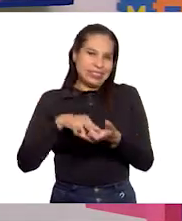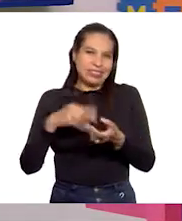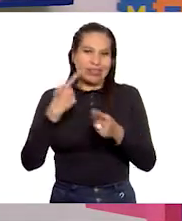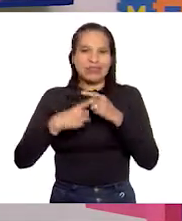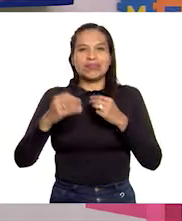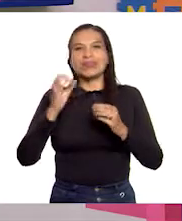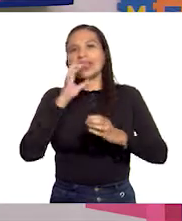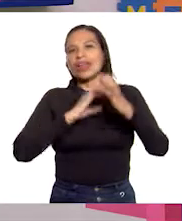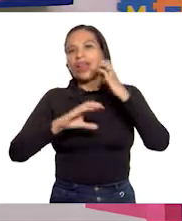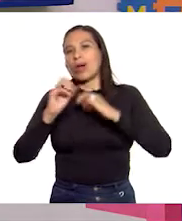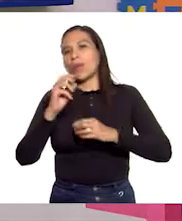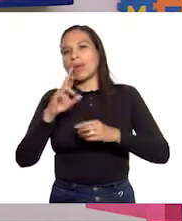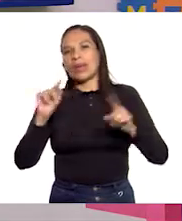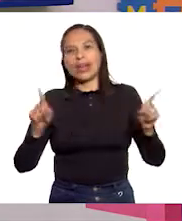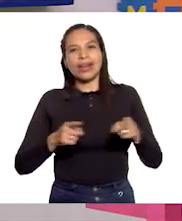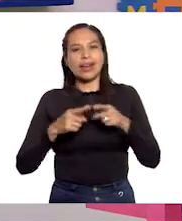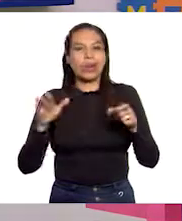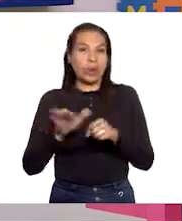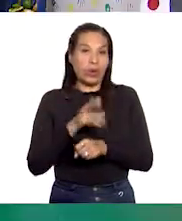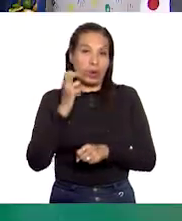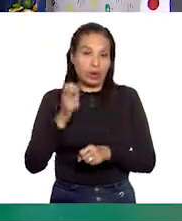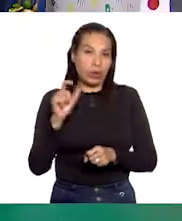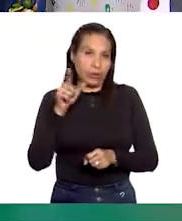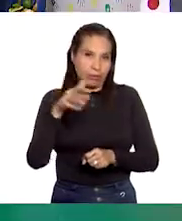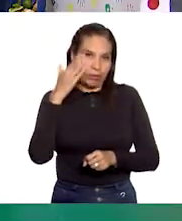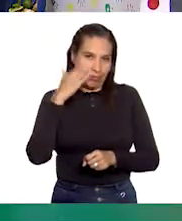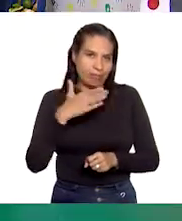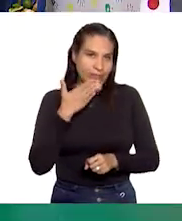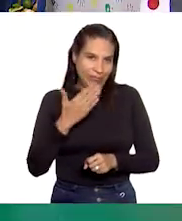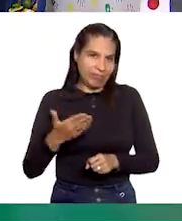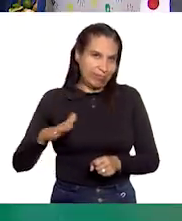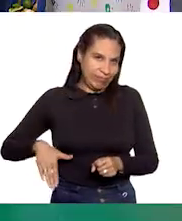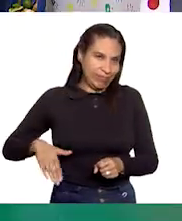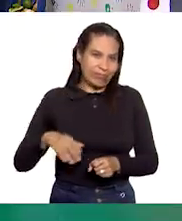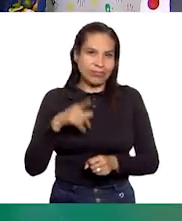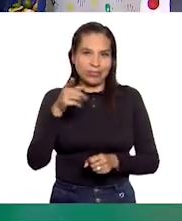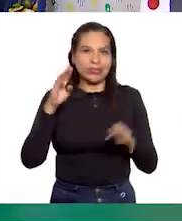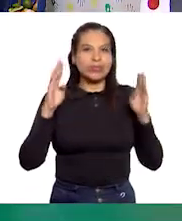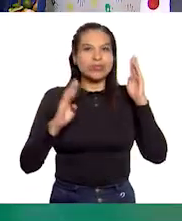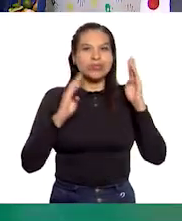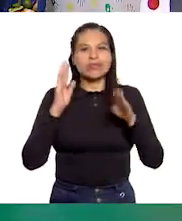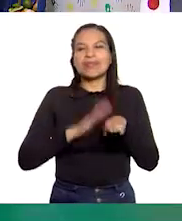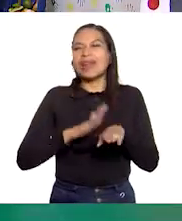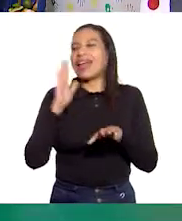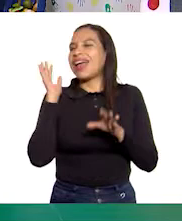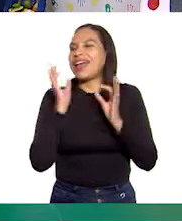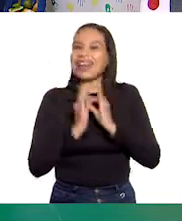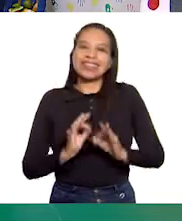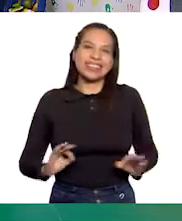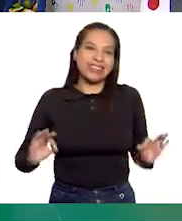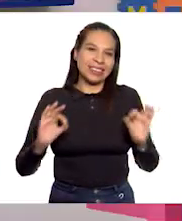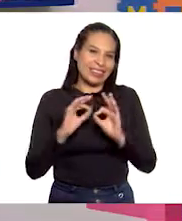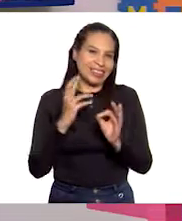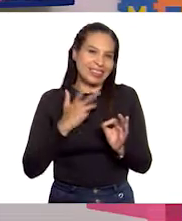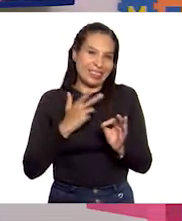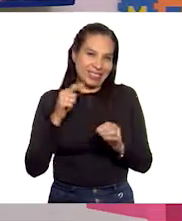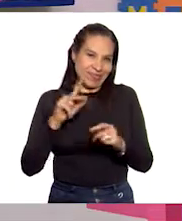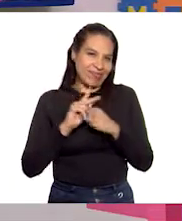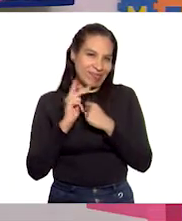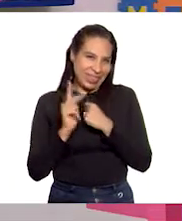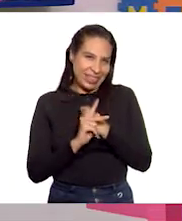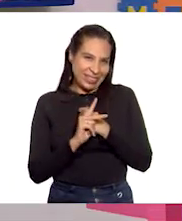muchísimas óperas. Por eso es que, como usted bien decía, es el museo más importante que tenemos en nuestro